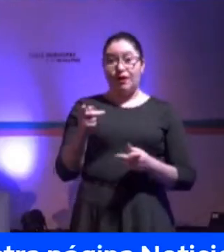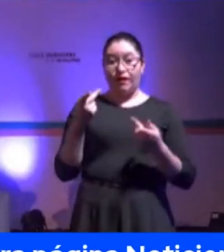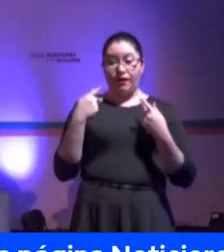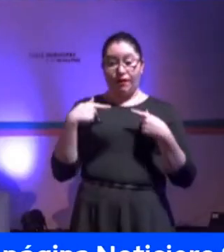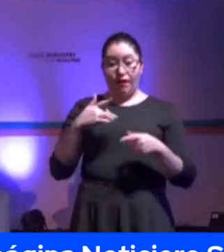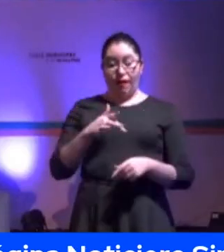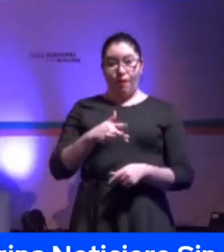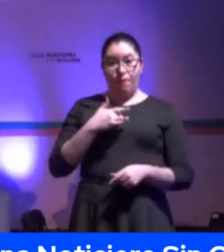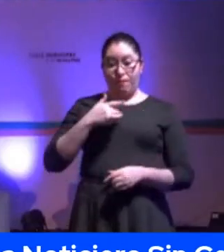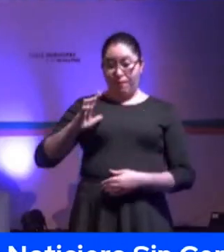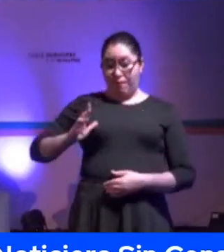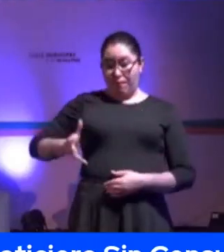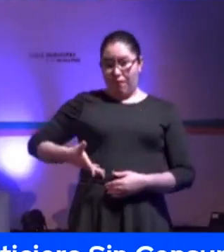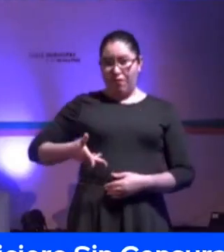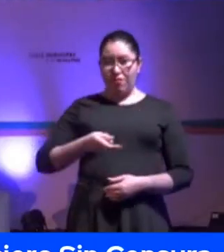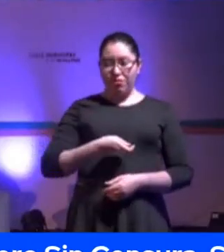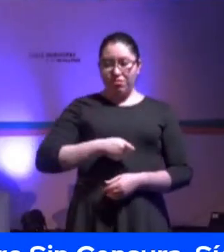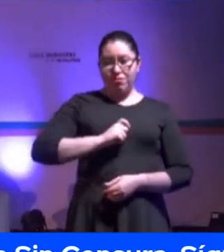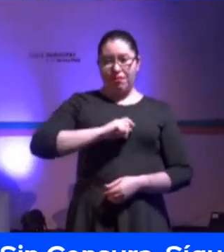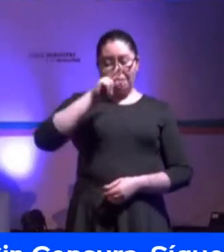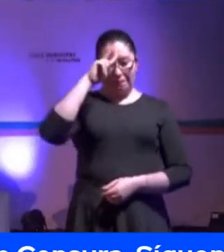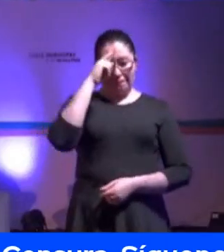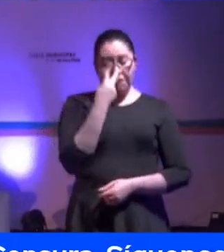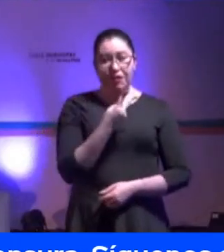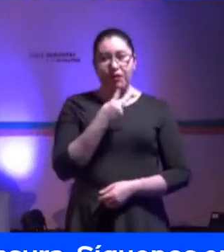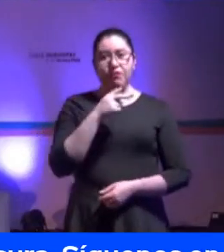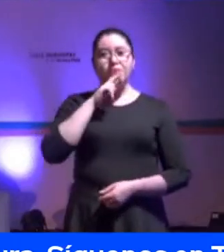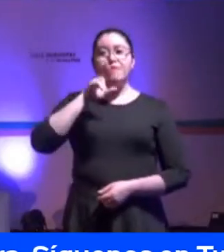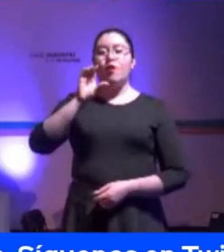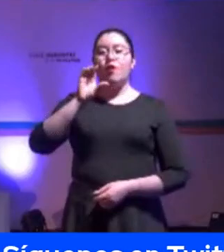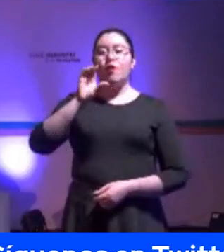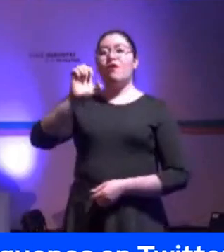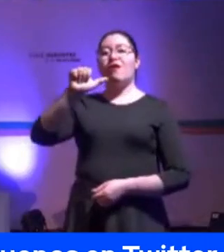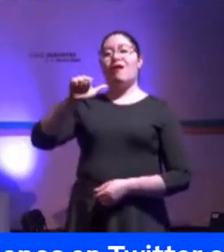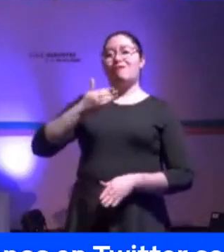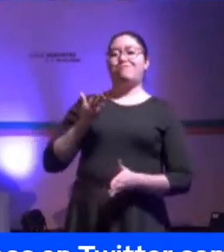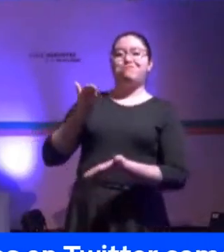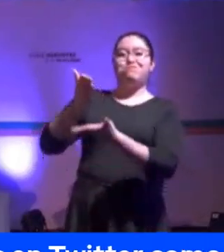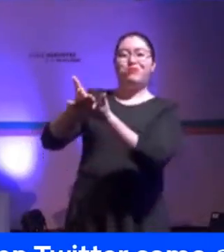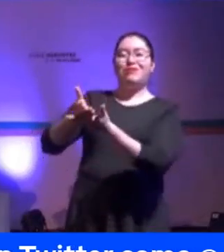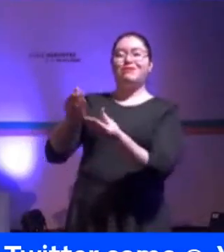Quien no se siente orgulloso de ser mexicano, que vaya a la OEA. Muchas gracias.